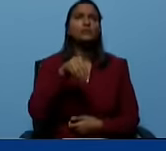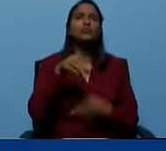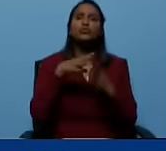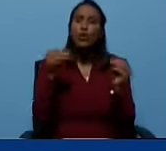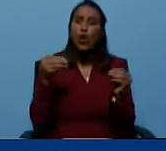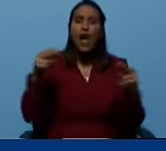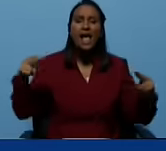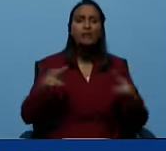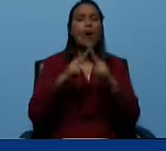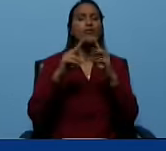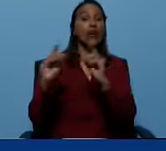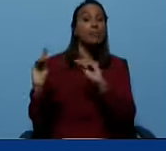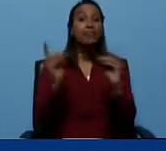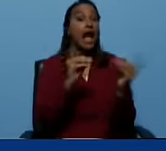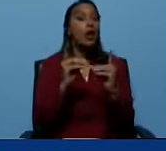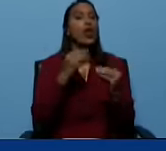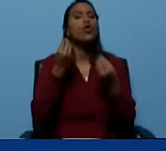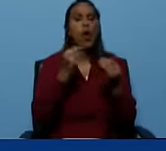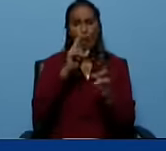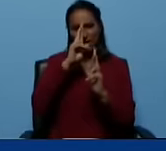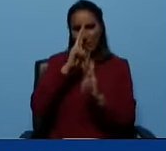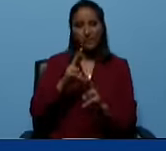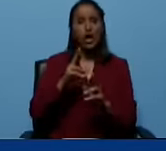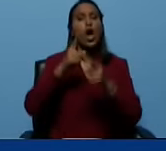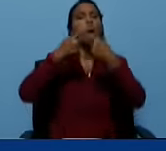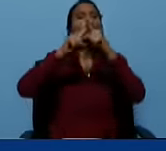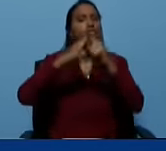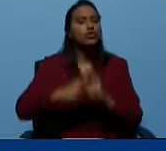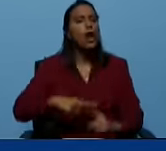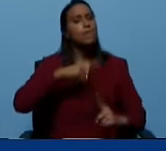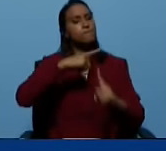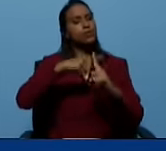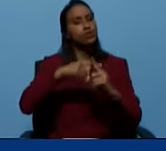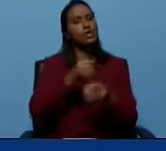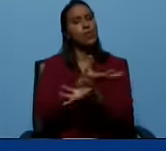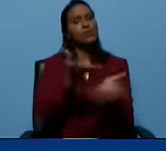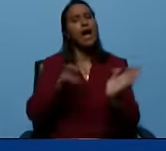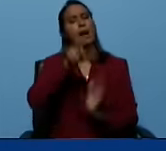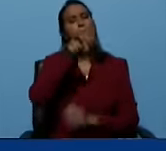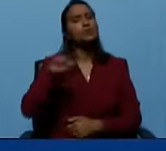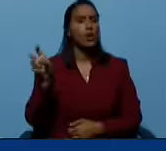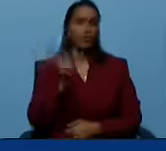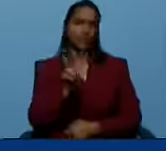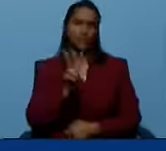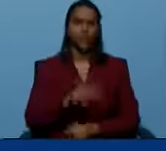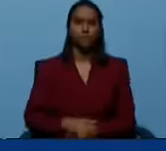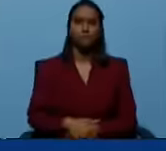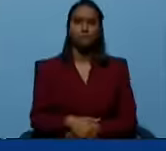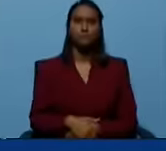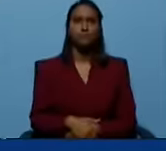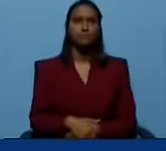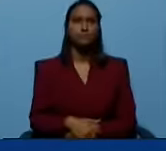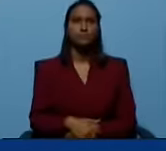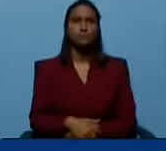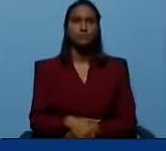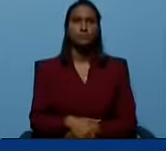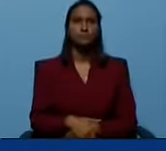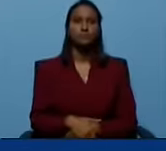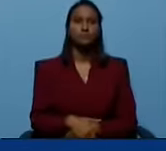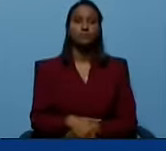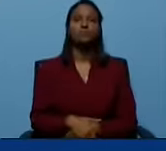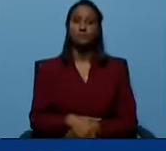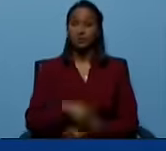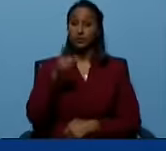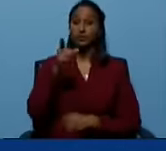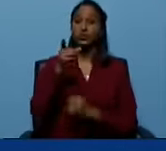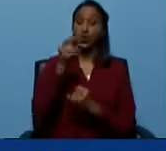encuentros de diálogo para que sea respetado y los resultados sean positivos para los ciudadanos? Gracias. Precisamente tu última reflexión,